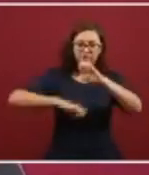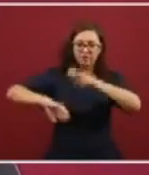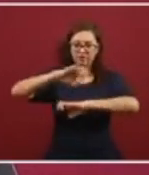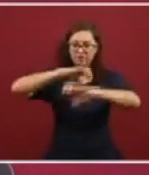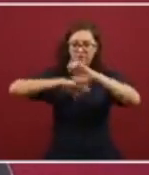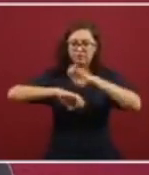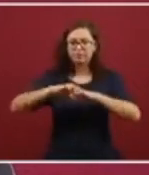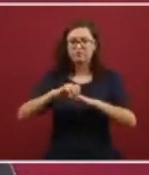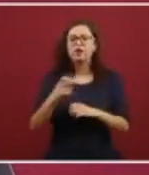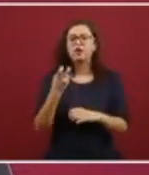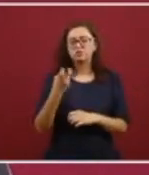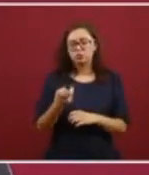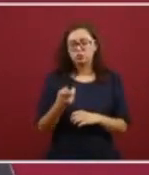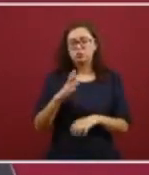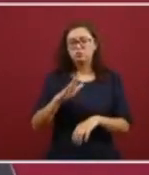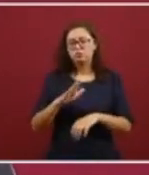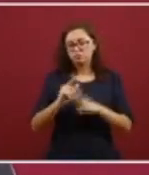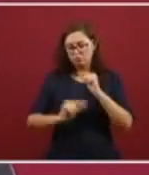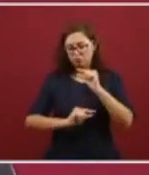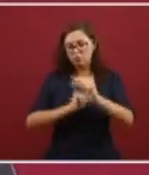eso habría que verlo.